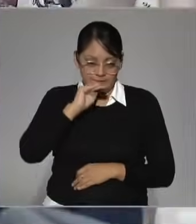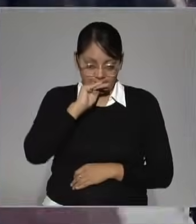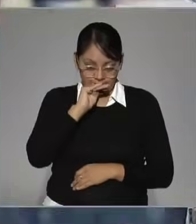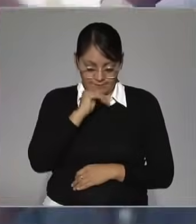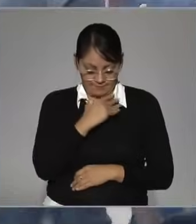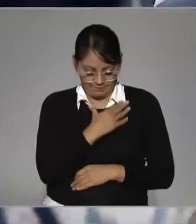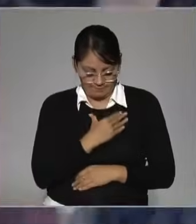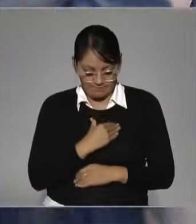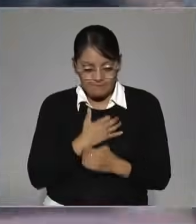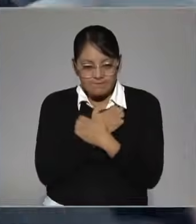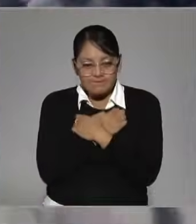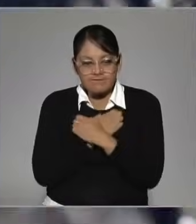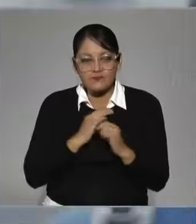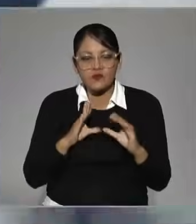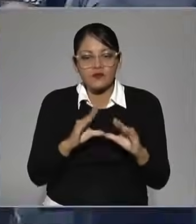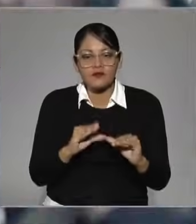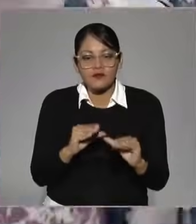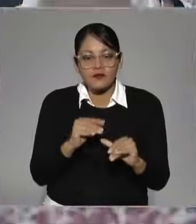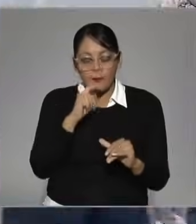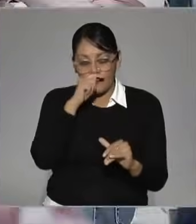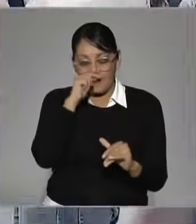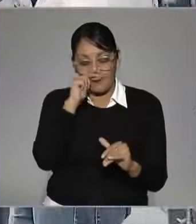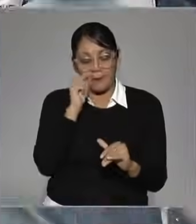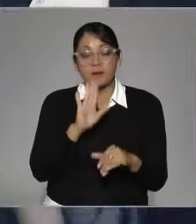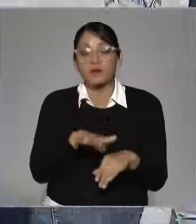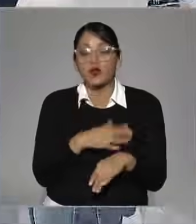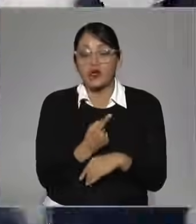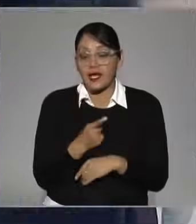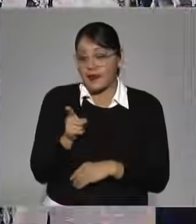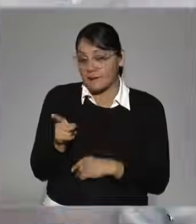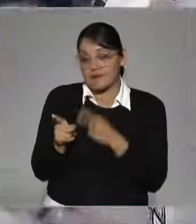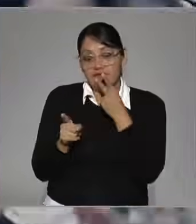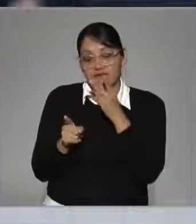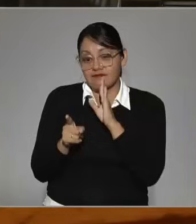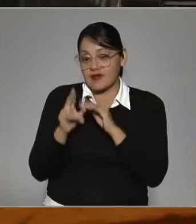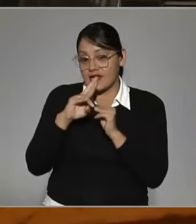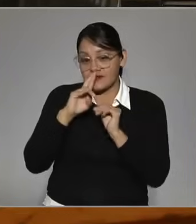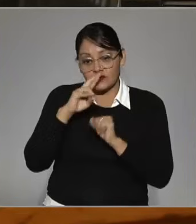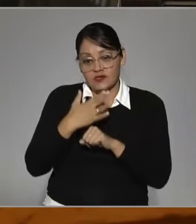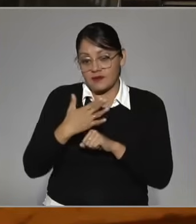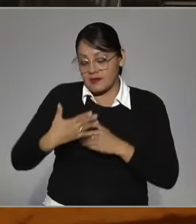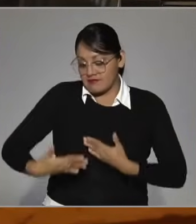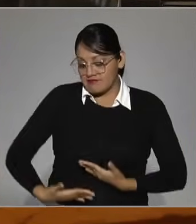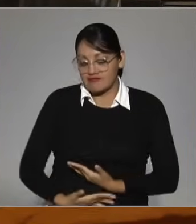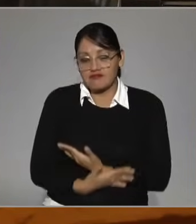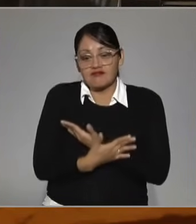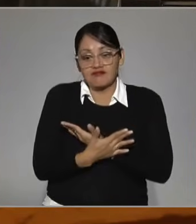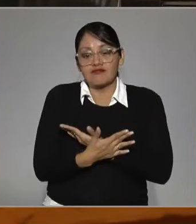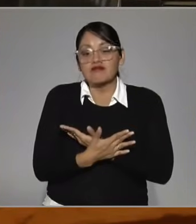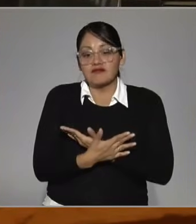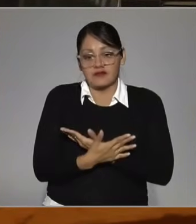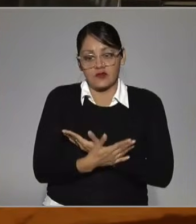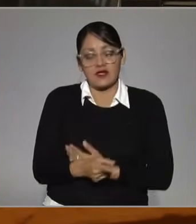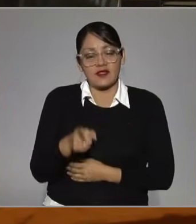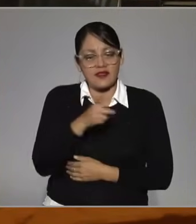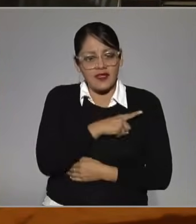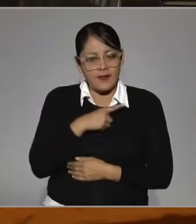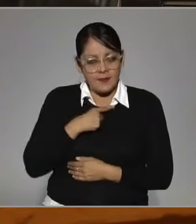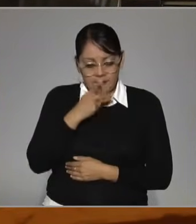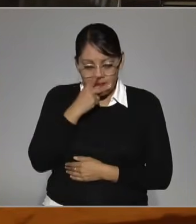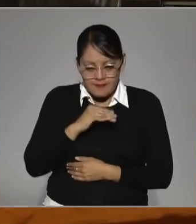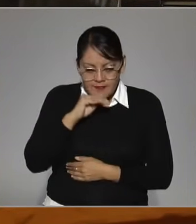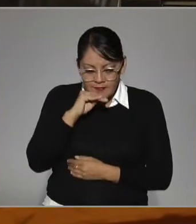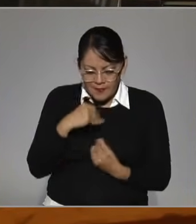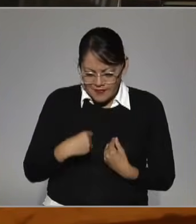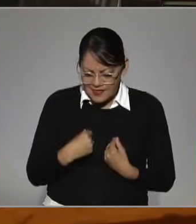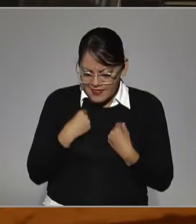los hijos porque ellos son los que los invitan a la vida. Lo más deseable es que los papás vivan plenos e inviten a una vida